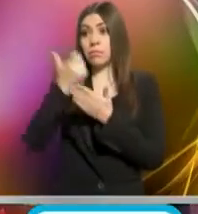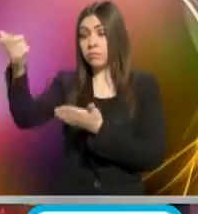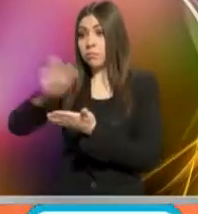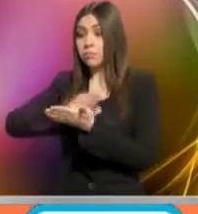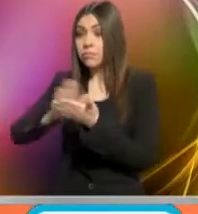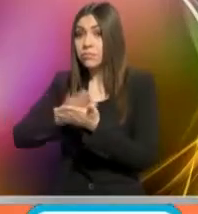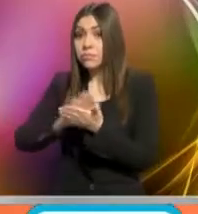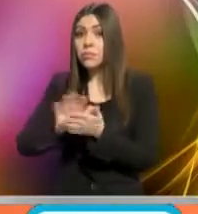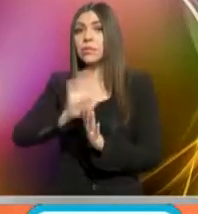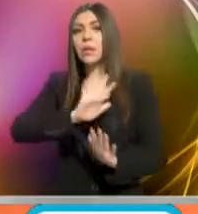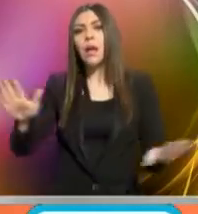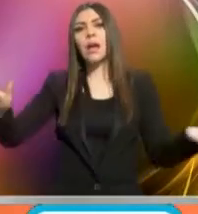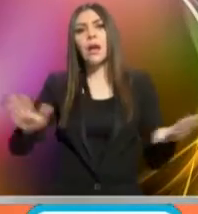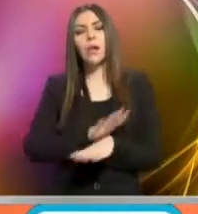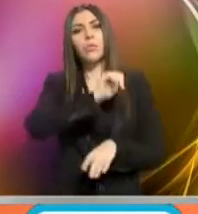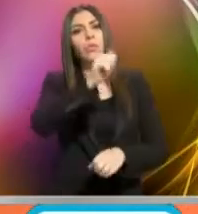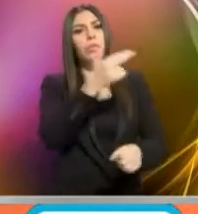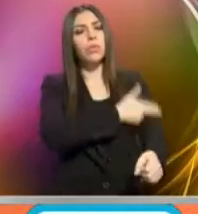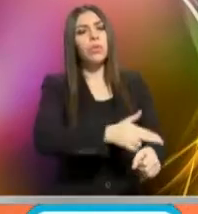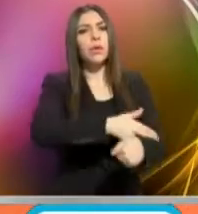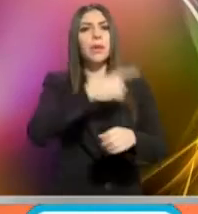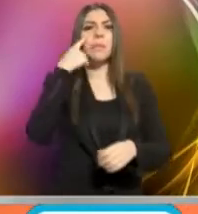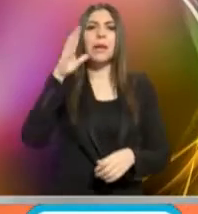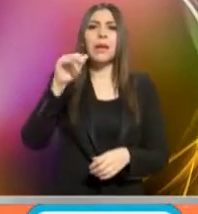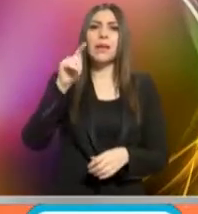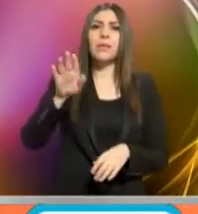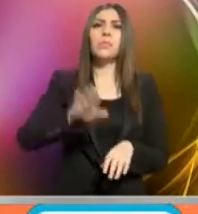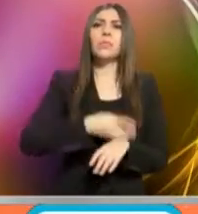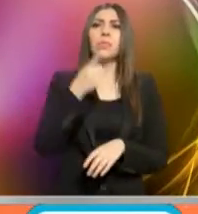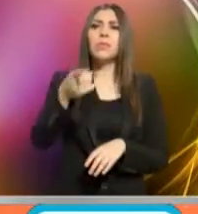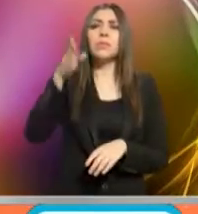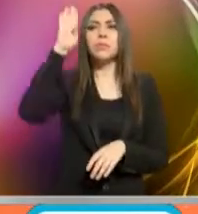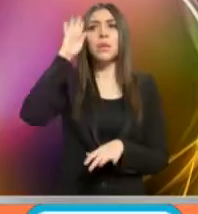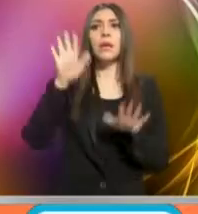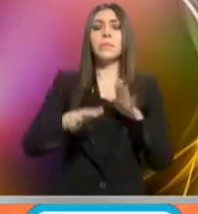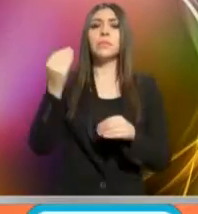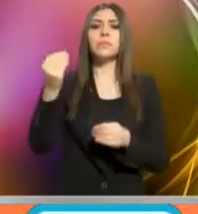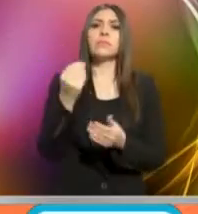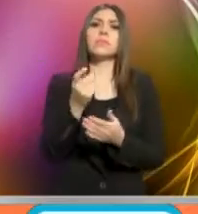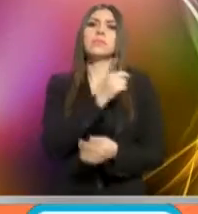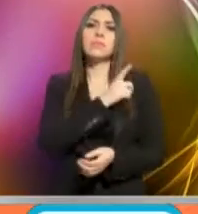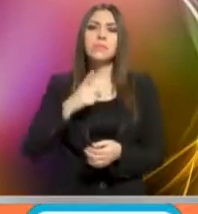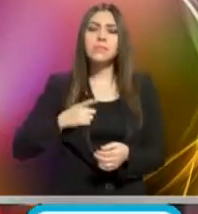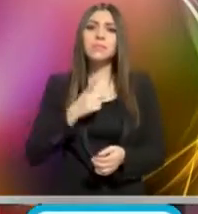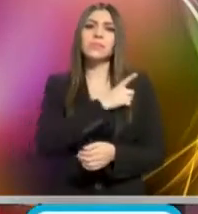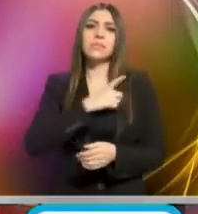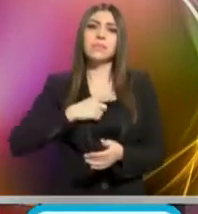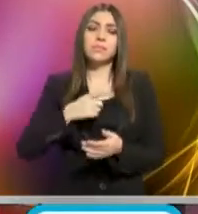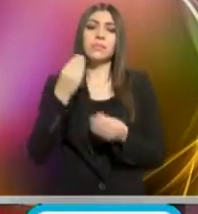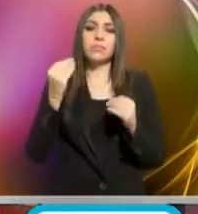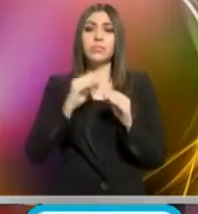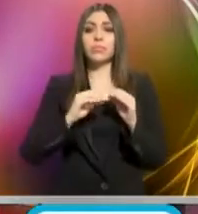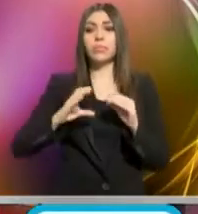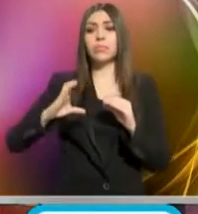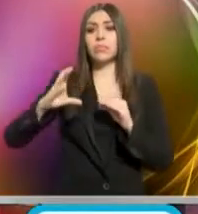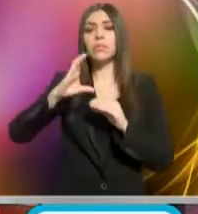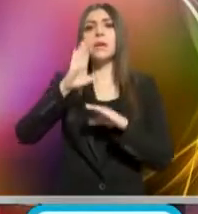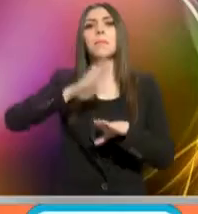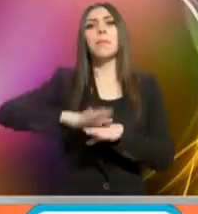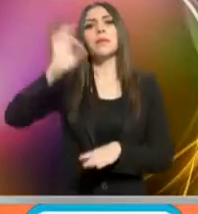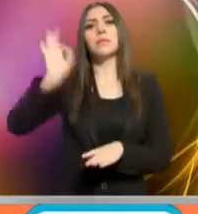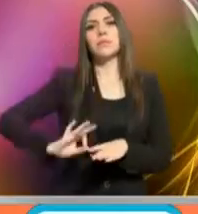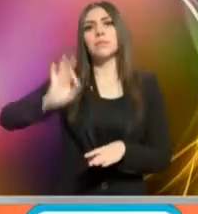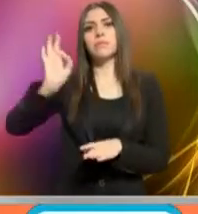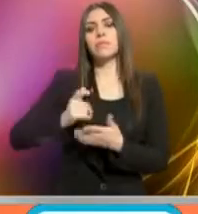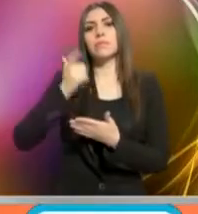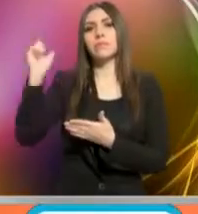tendrás que liquidarla, ¿no? O sea, el mensaje es no te llenes de deudas porque vas a pagar muchos intereses. O sea, tienes que tener también programada el pago